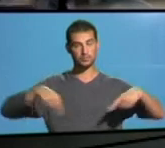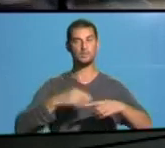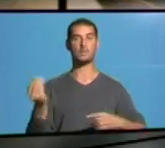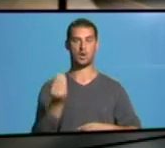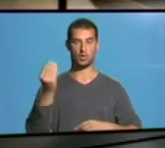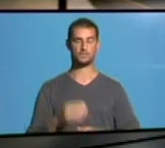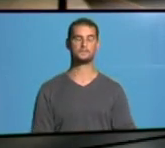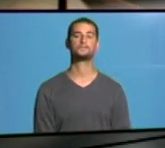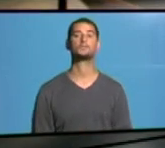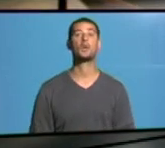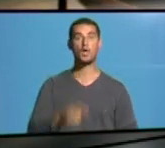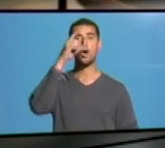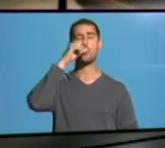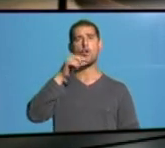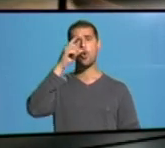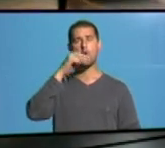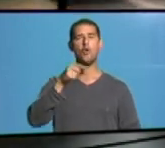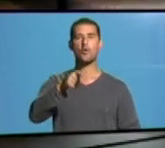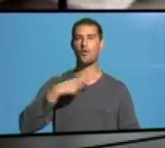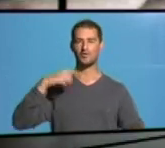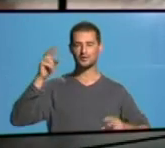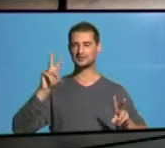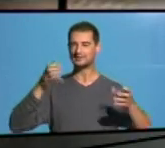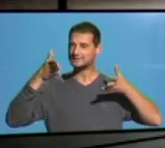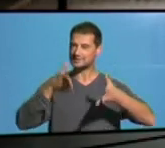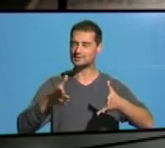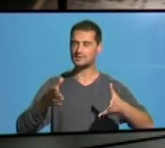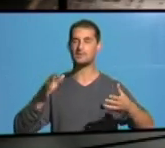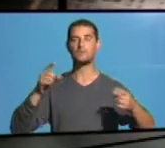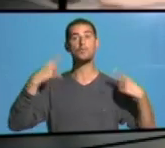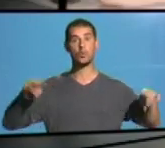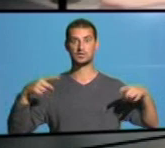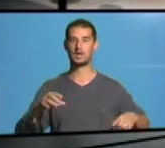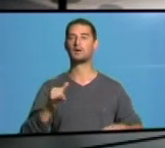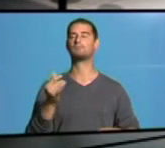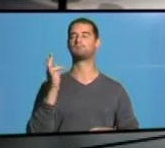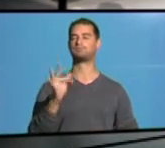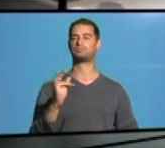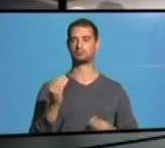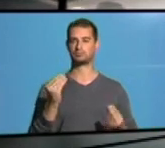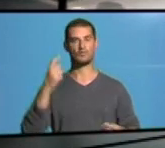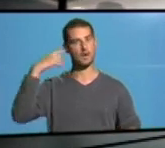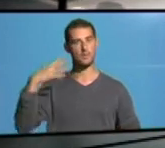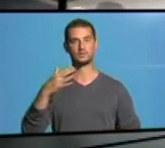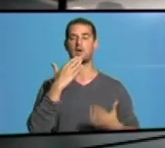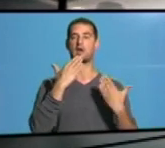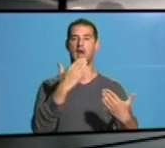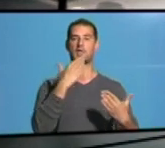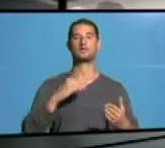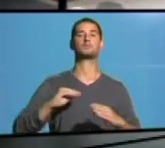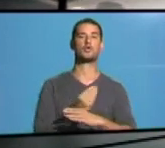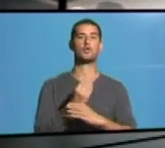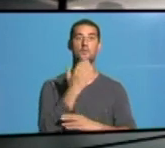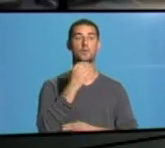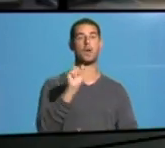Lugo figura no mapa do mundo da música con nome propio grazas ao traballo incansável de compositores e productores como Arturo